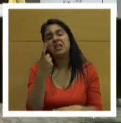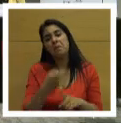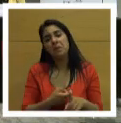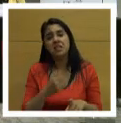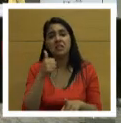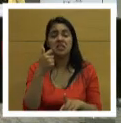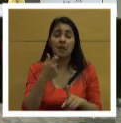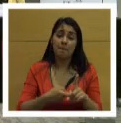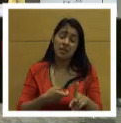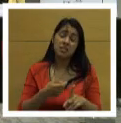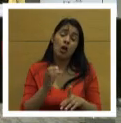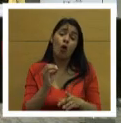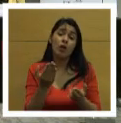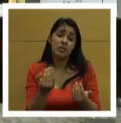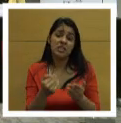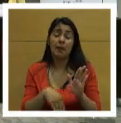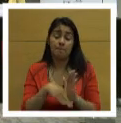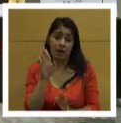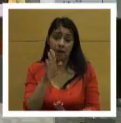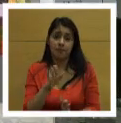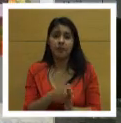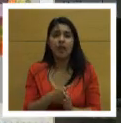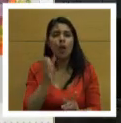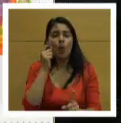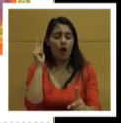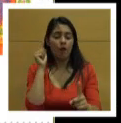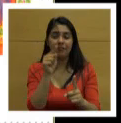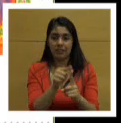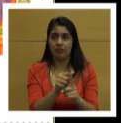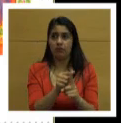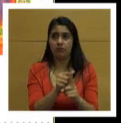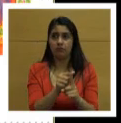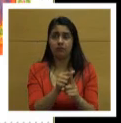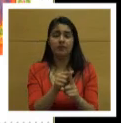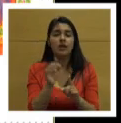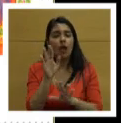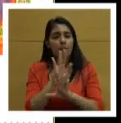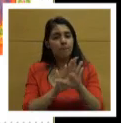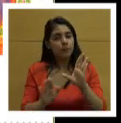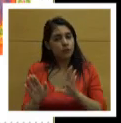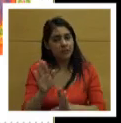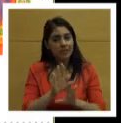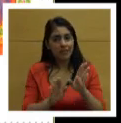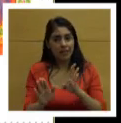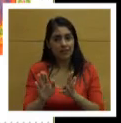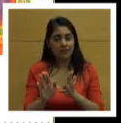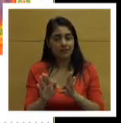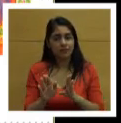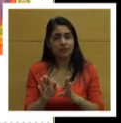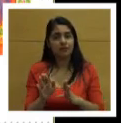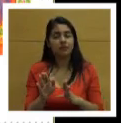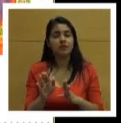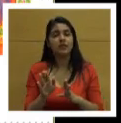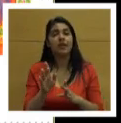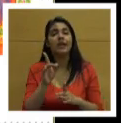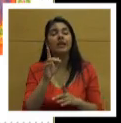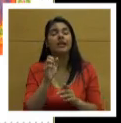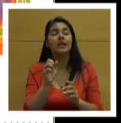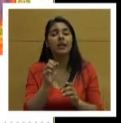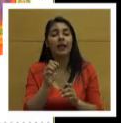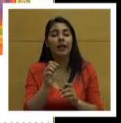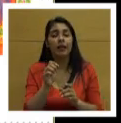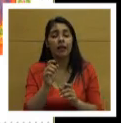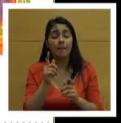6 meses, incluso más si es necesario, ¿ya? El objetivo principal es proteger del riesgo que pueda tener una víctima de